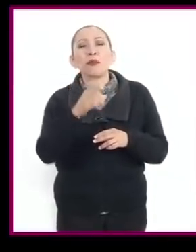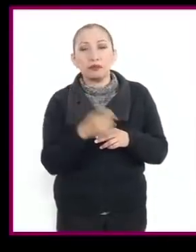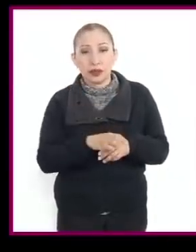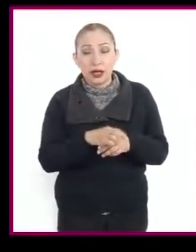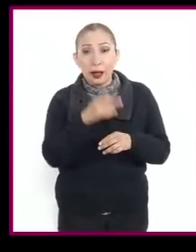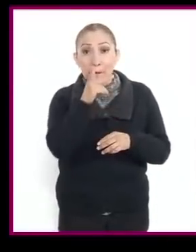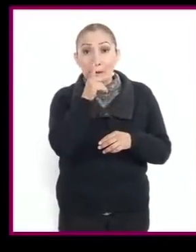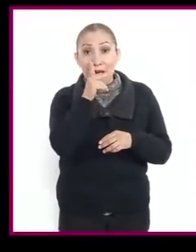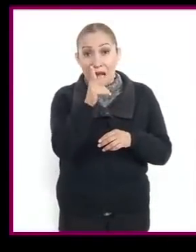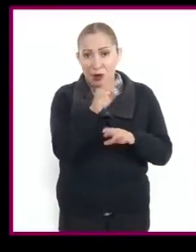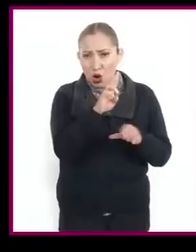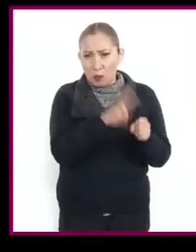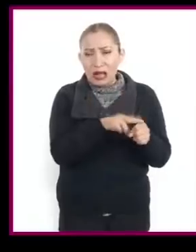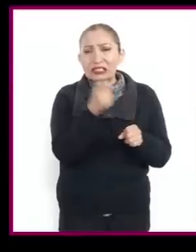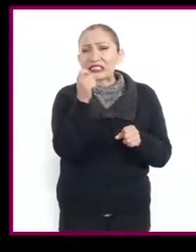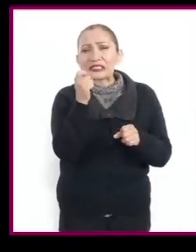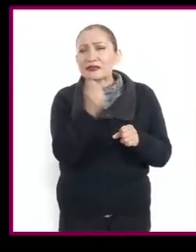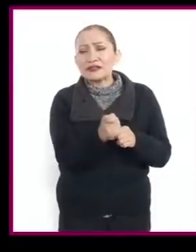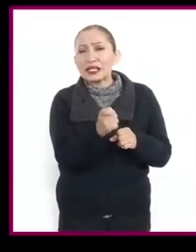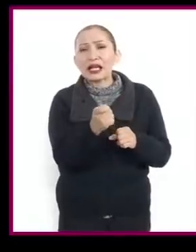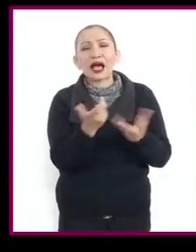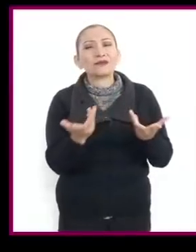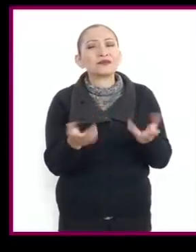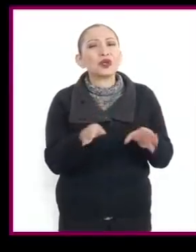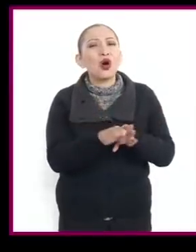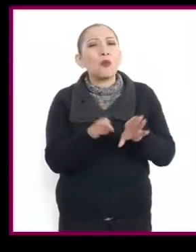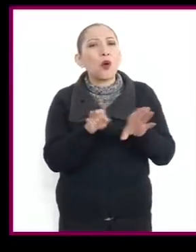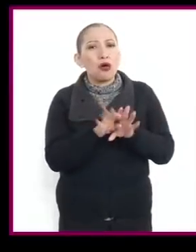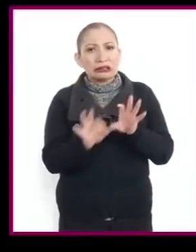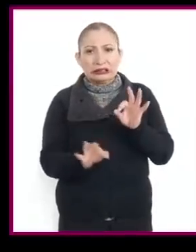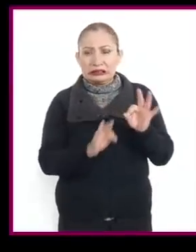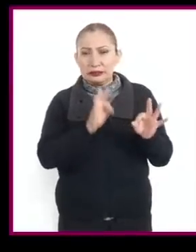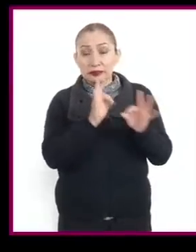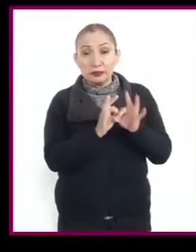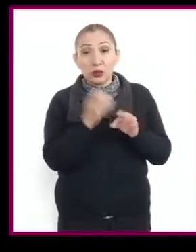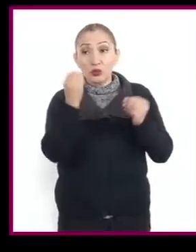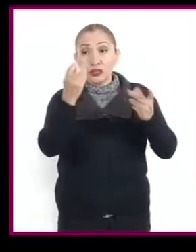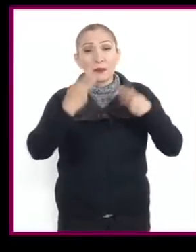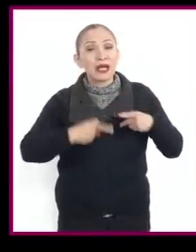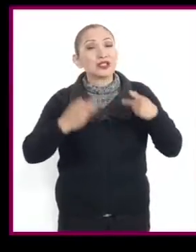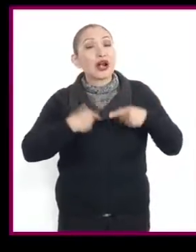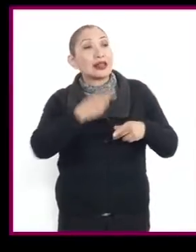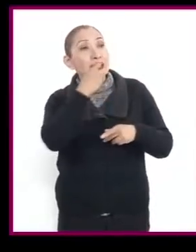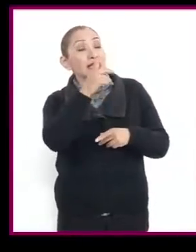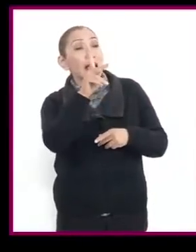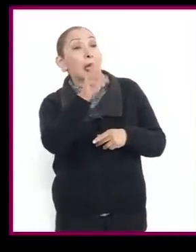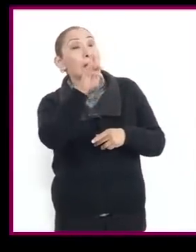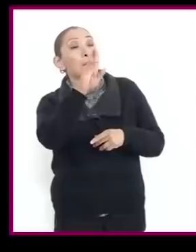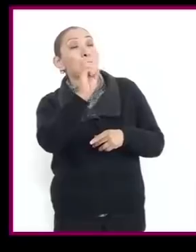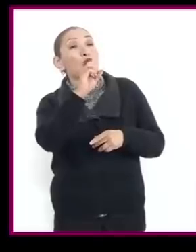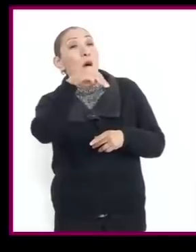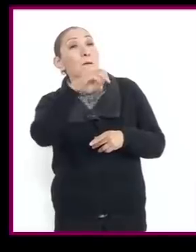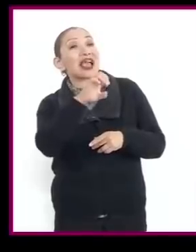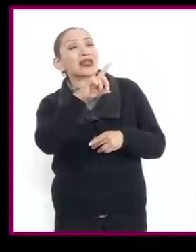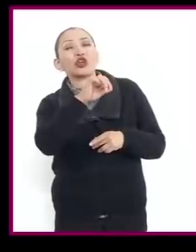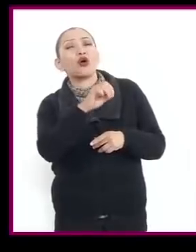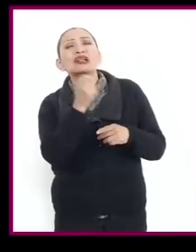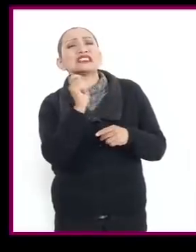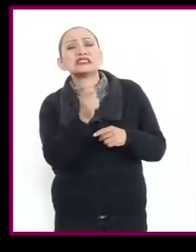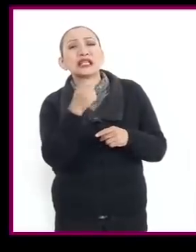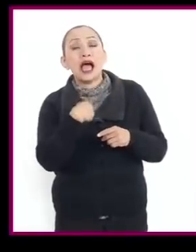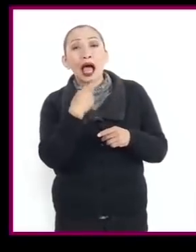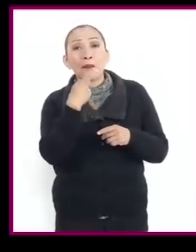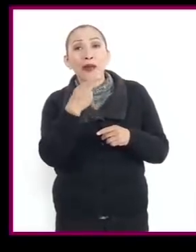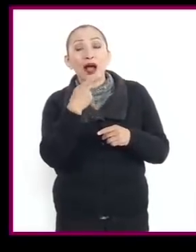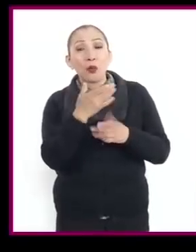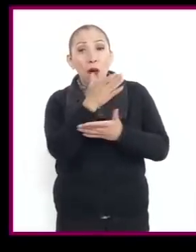la terminología usual, promedio tiene un significado preciso. Cuando mucha gente habla acerca del promedio, en realidad están hablando de